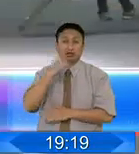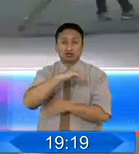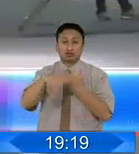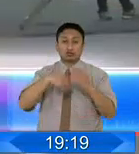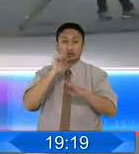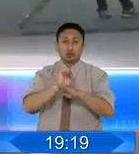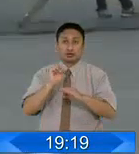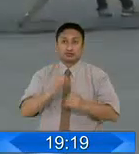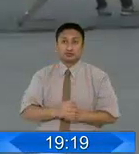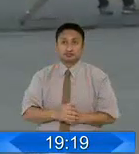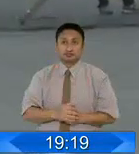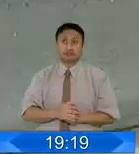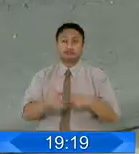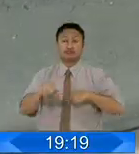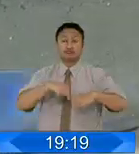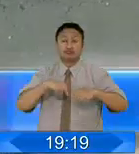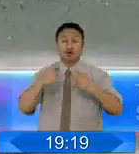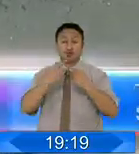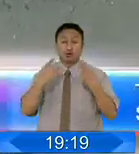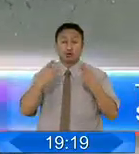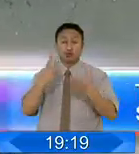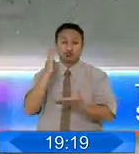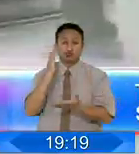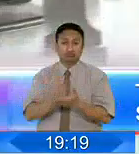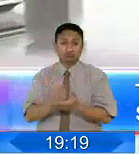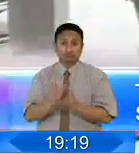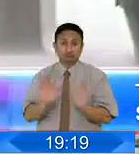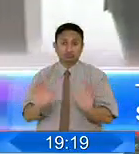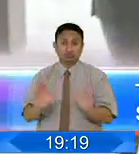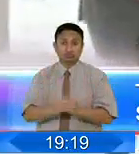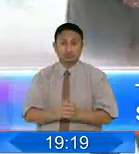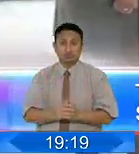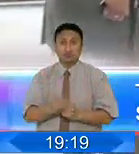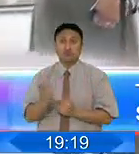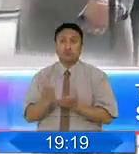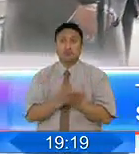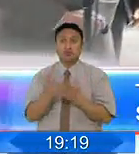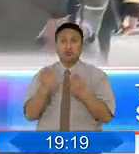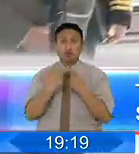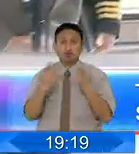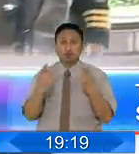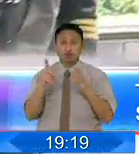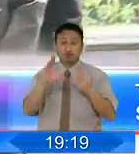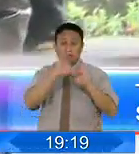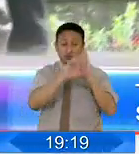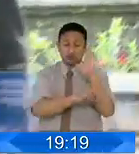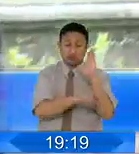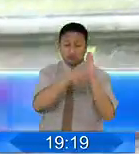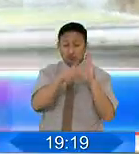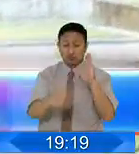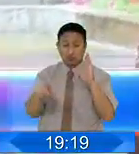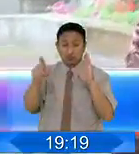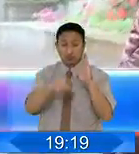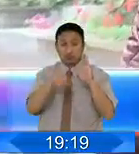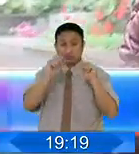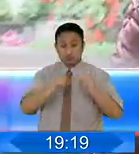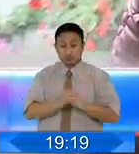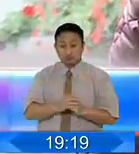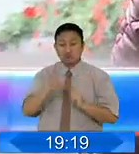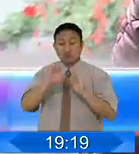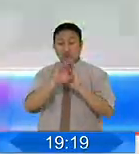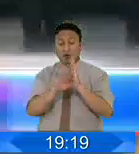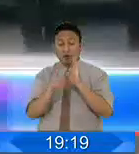La transportación pública se paralizaba. Paralizar servicios públicos está prohibido por la Constitución y está penado por el Código